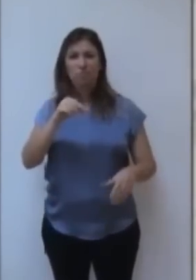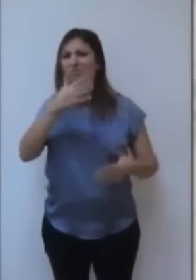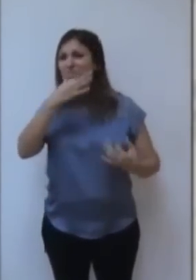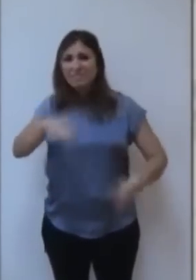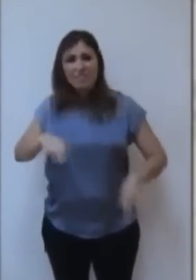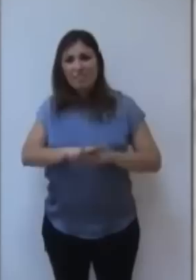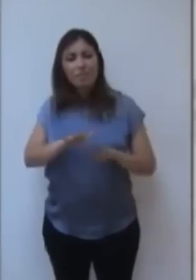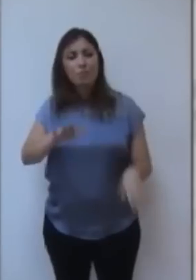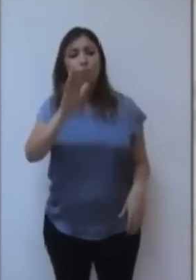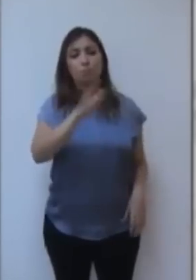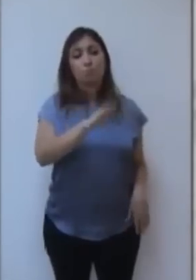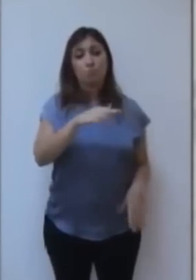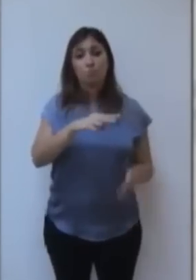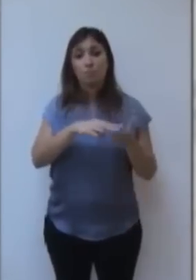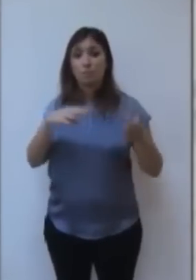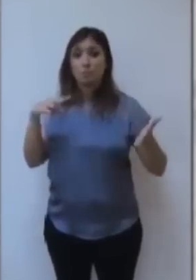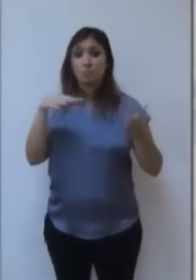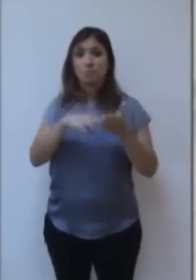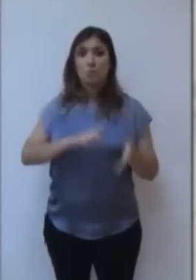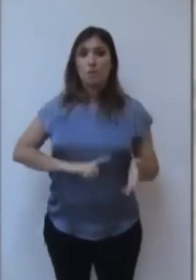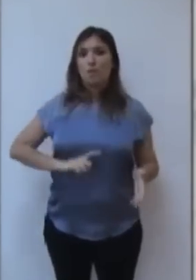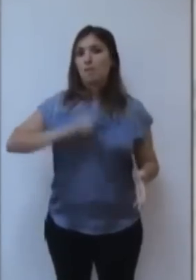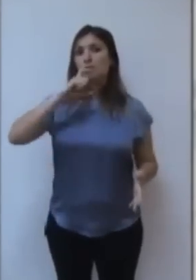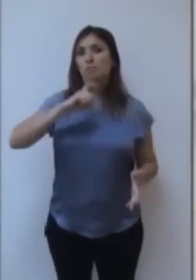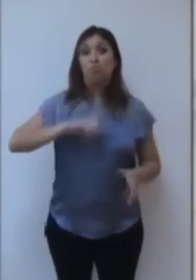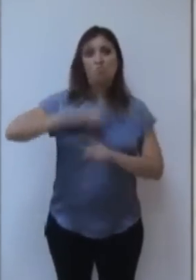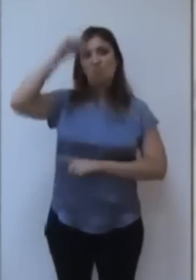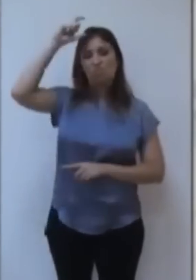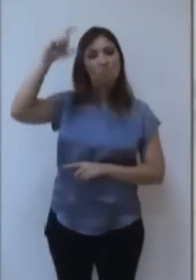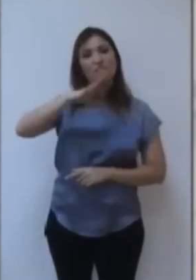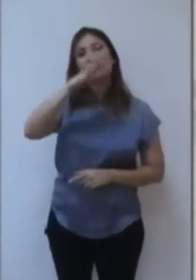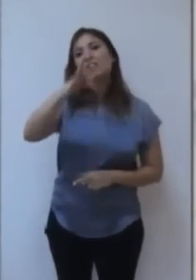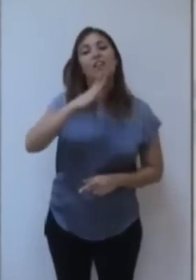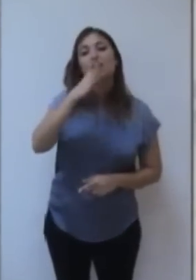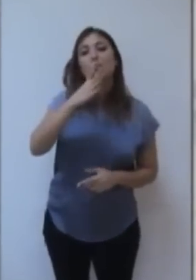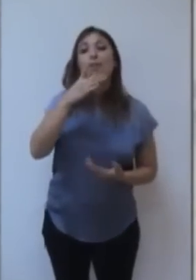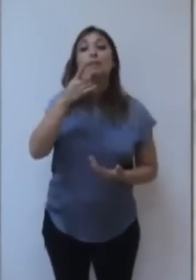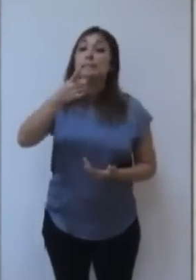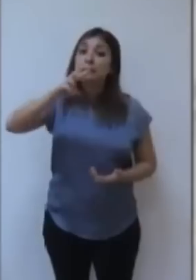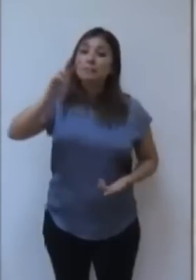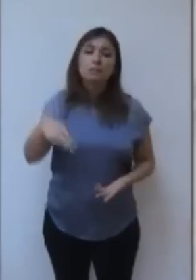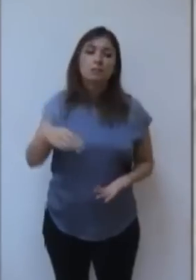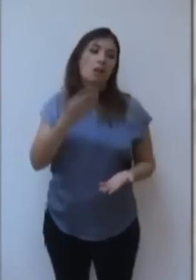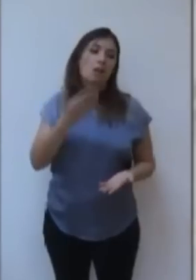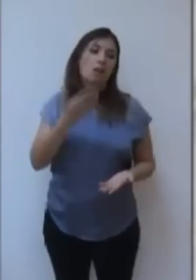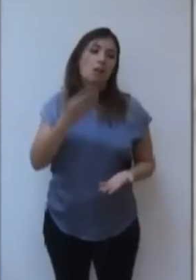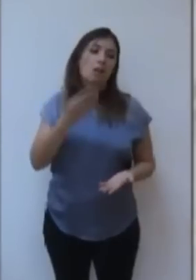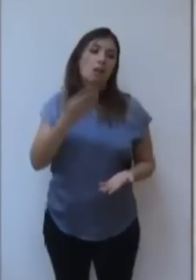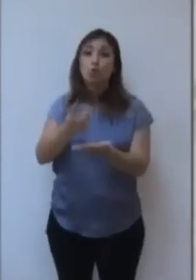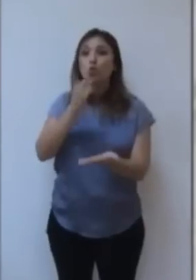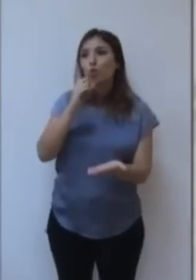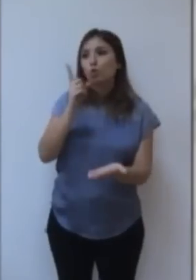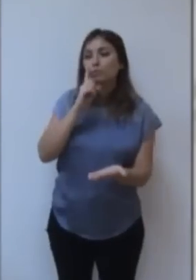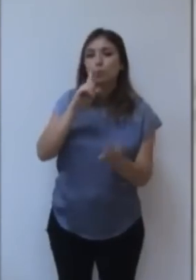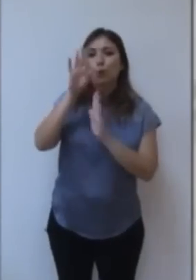¿no? El subidón de autoestima fue enorme. Entonces, eso sí que es una aportación, en este caso, que no sé si tendrían